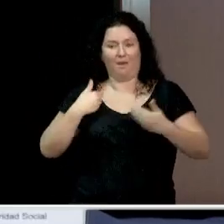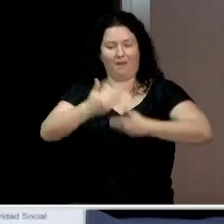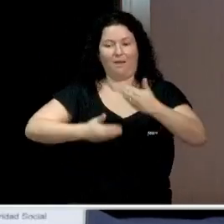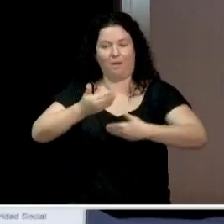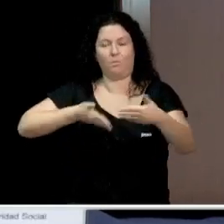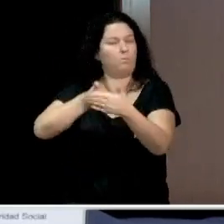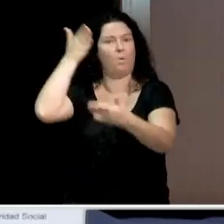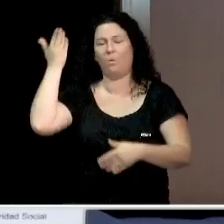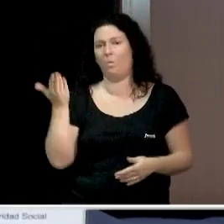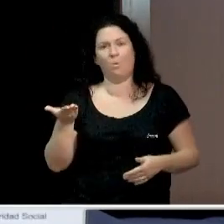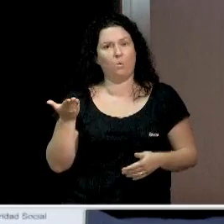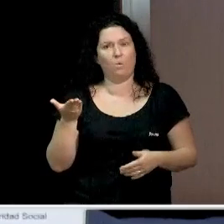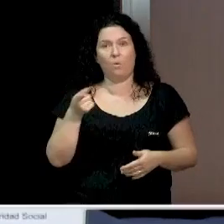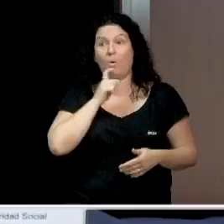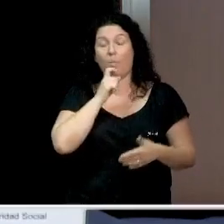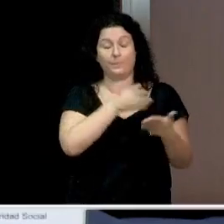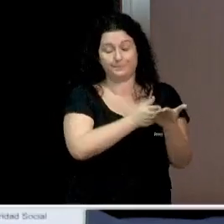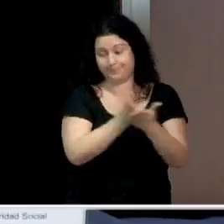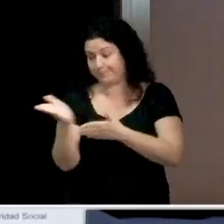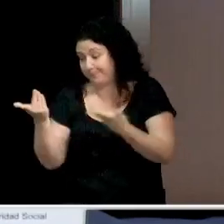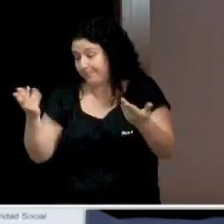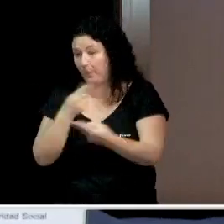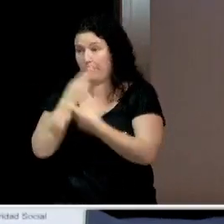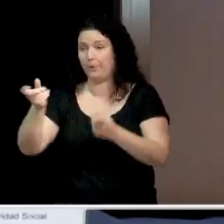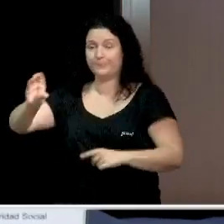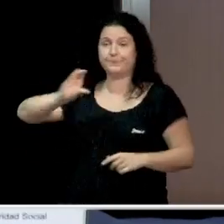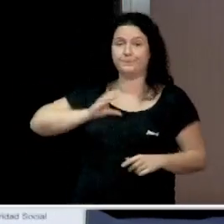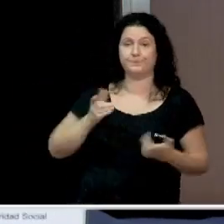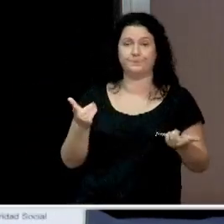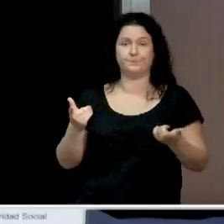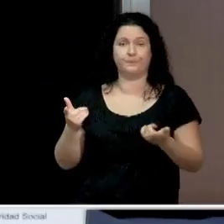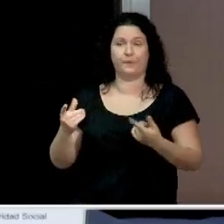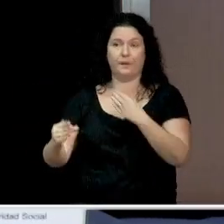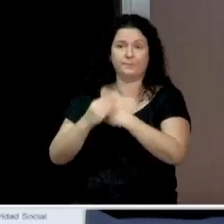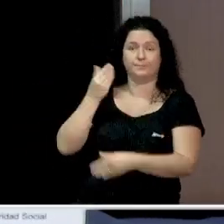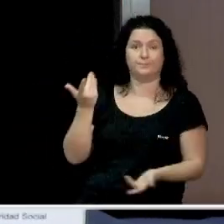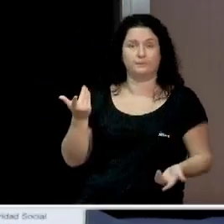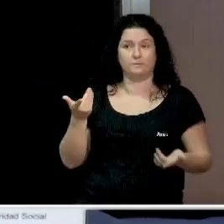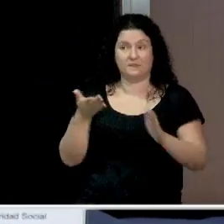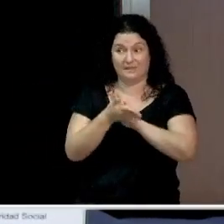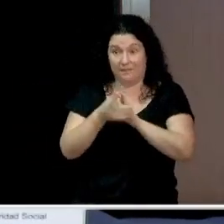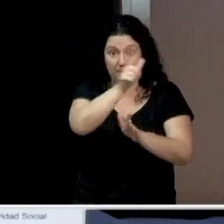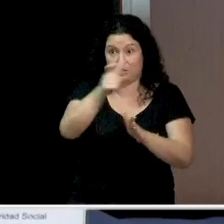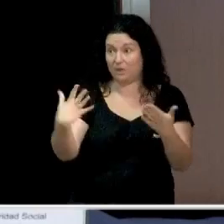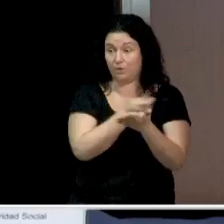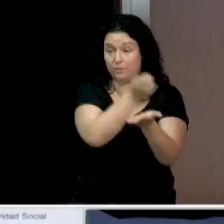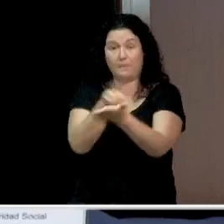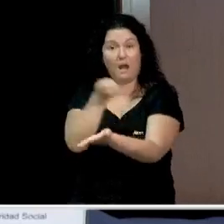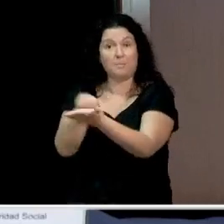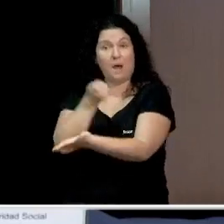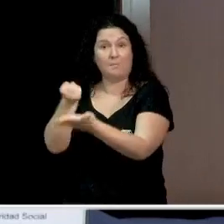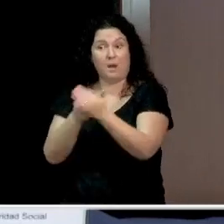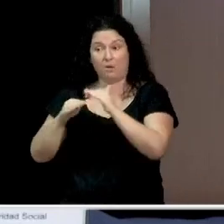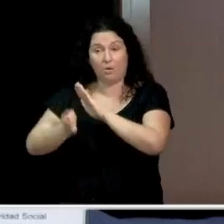subsistencia al recurso de los mecanismos públicos de sostén social y gasto público que entre todas y todos mantenemos. No